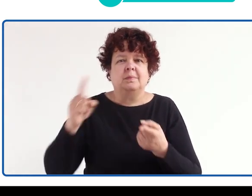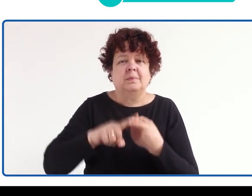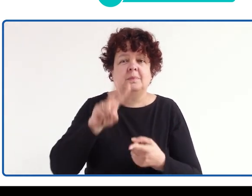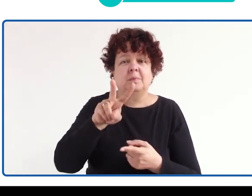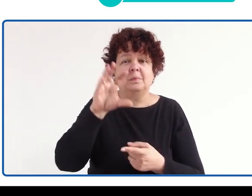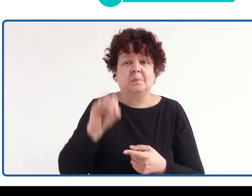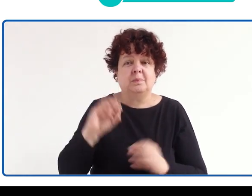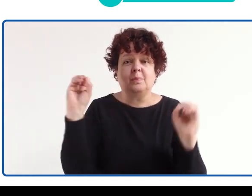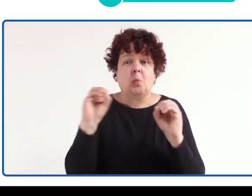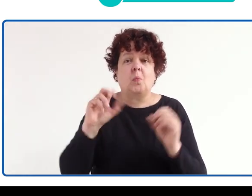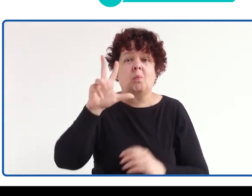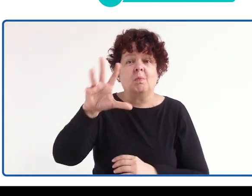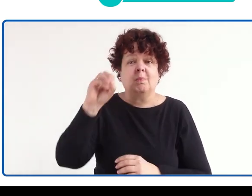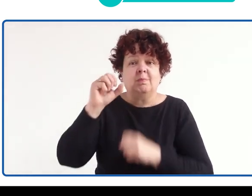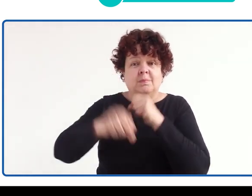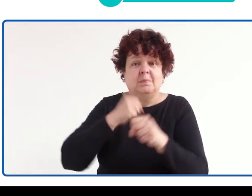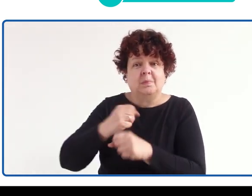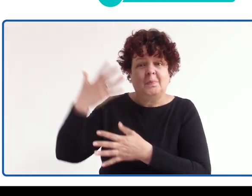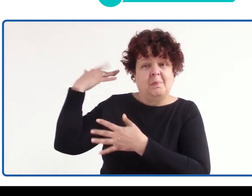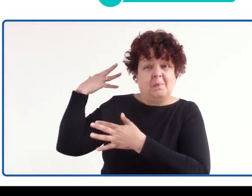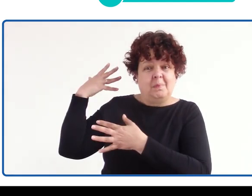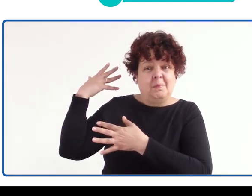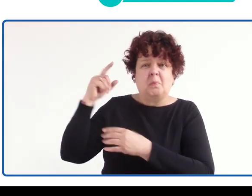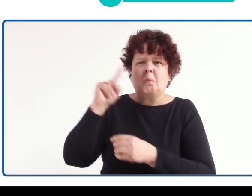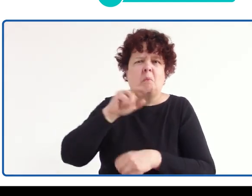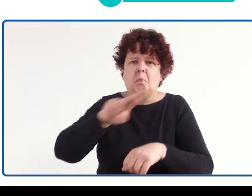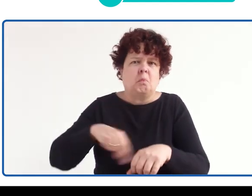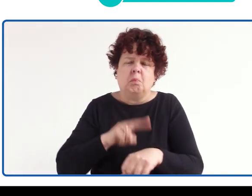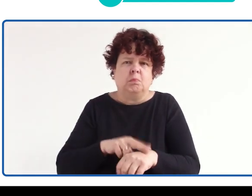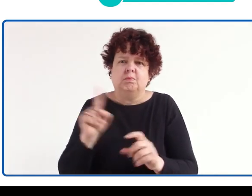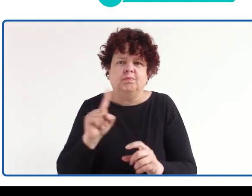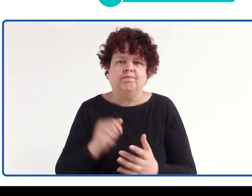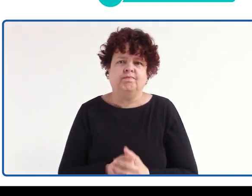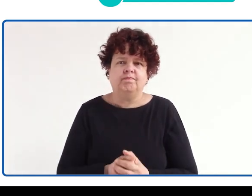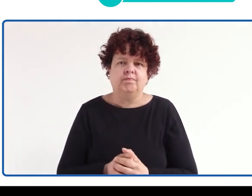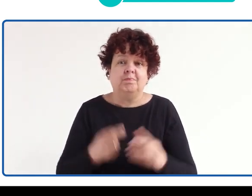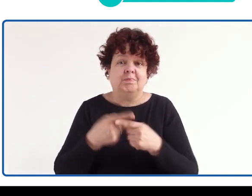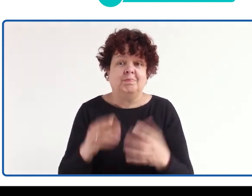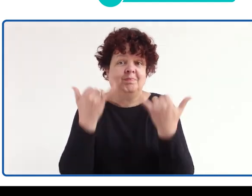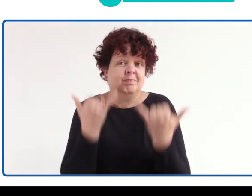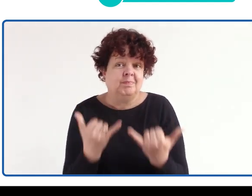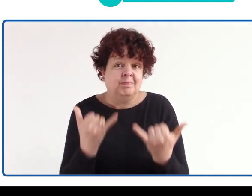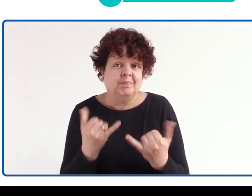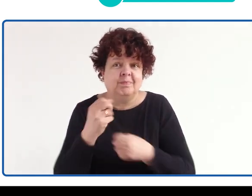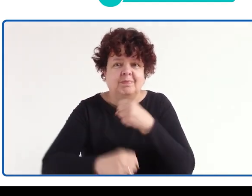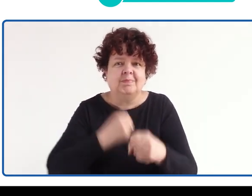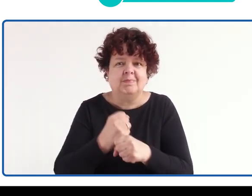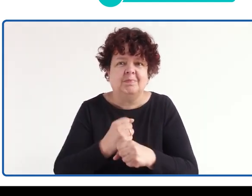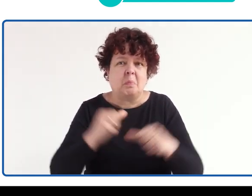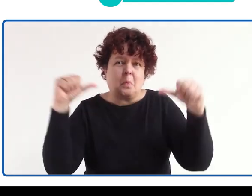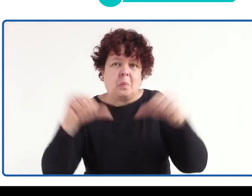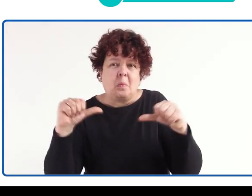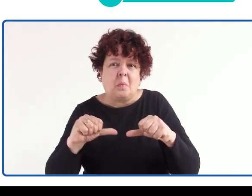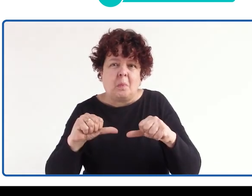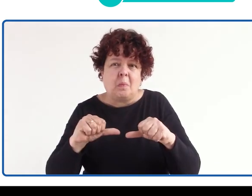Hace 20 o 30 años no sucedía con normalidad. Pero ahora los años